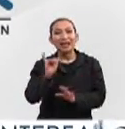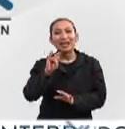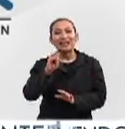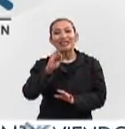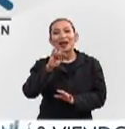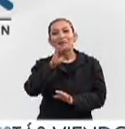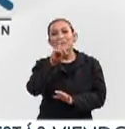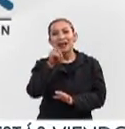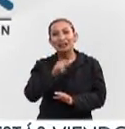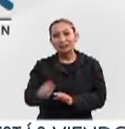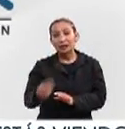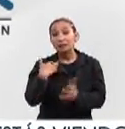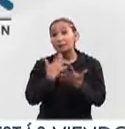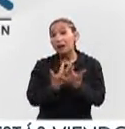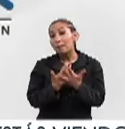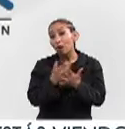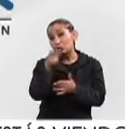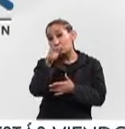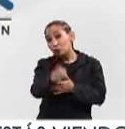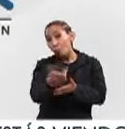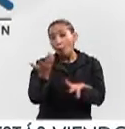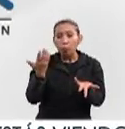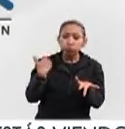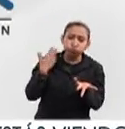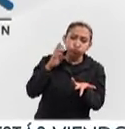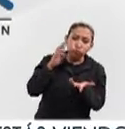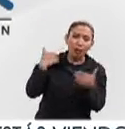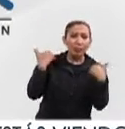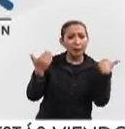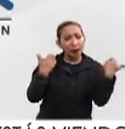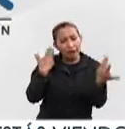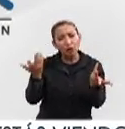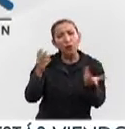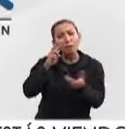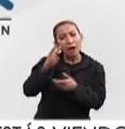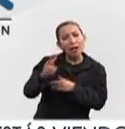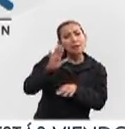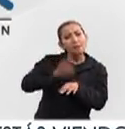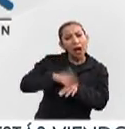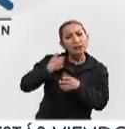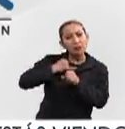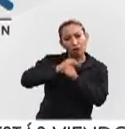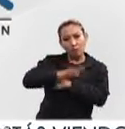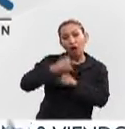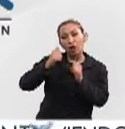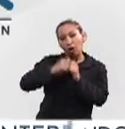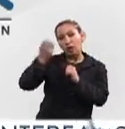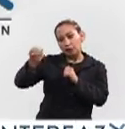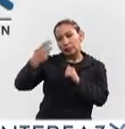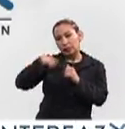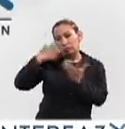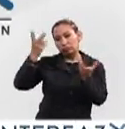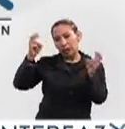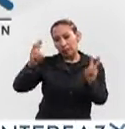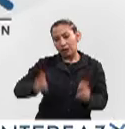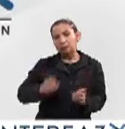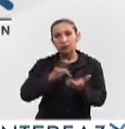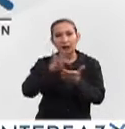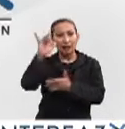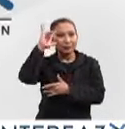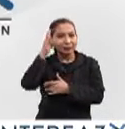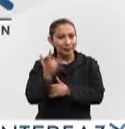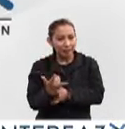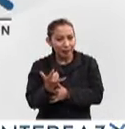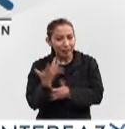emisión de Interfaz. Esperamos que se hayan pues divertido, entretenido y sobre todo informado a través de este programa. Le agradecemos mucho a